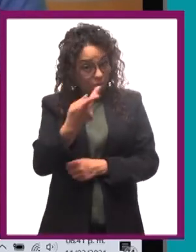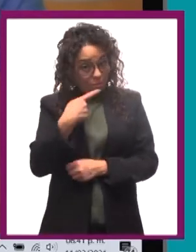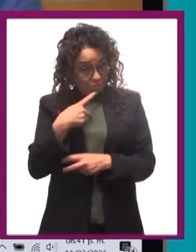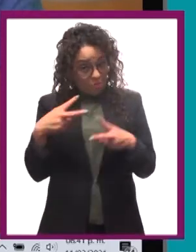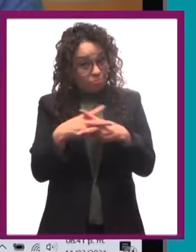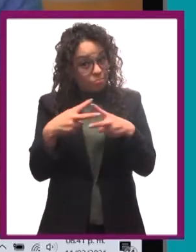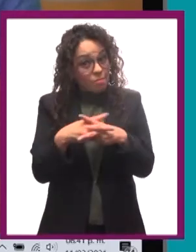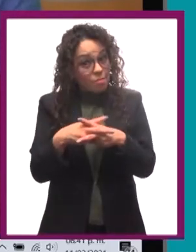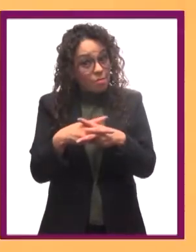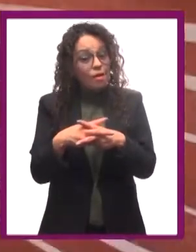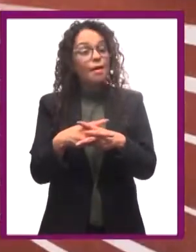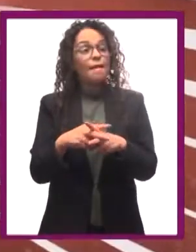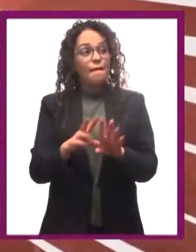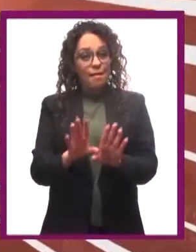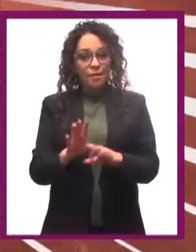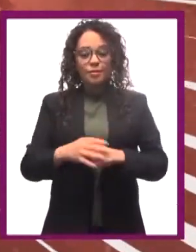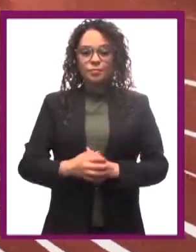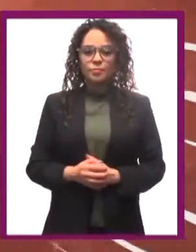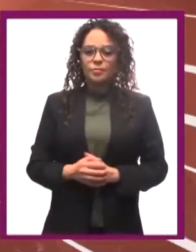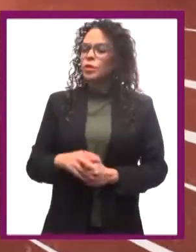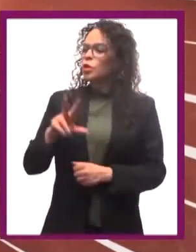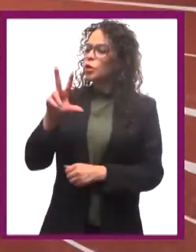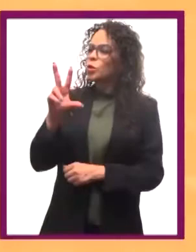Ah, ¿quieres pelea?